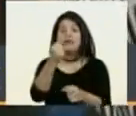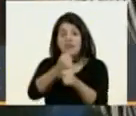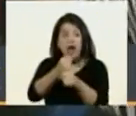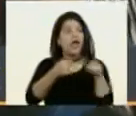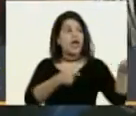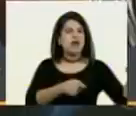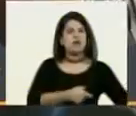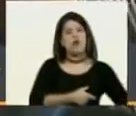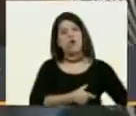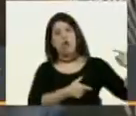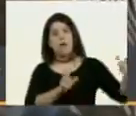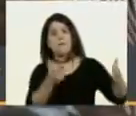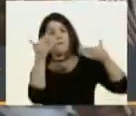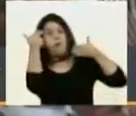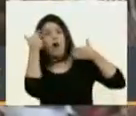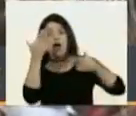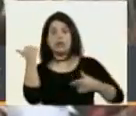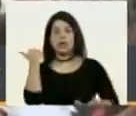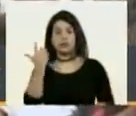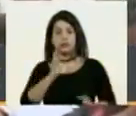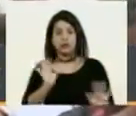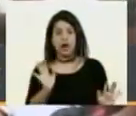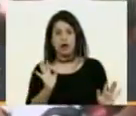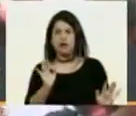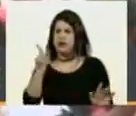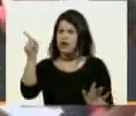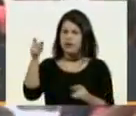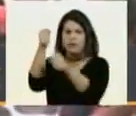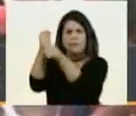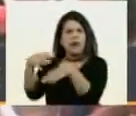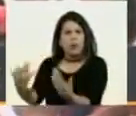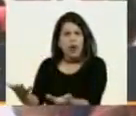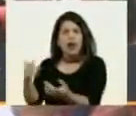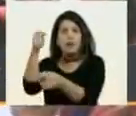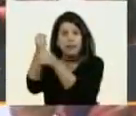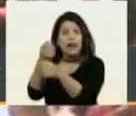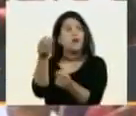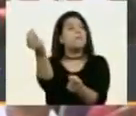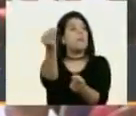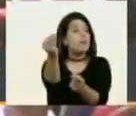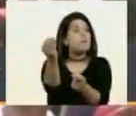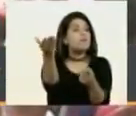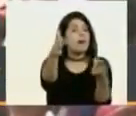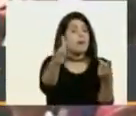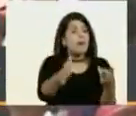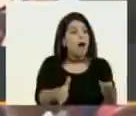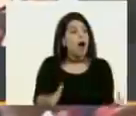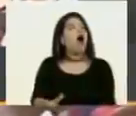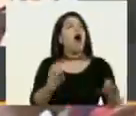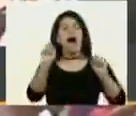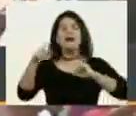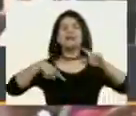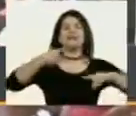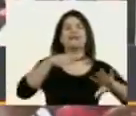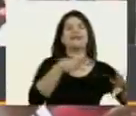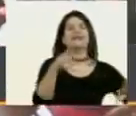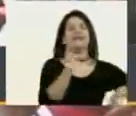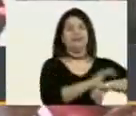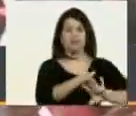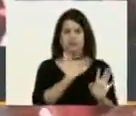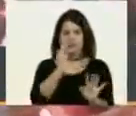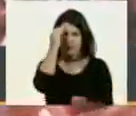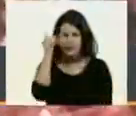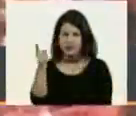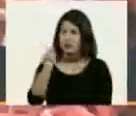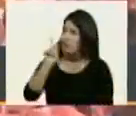¿Van a esperar qué? Que maten a un trabajador en su odio, cuando la fiscalía está obligada a actuar, está obligada a